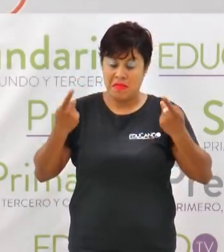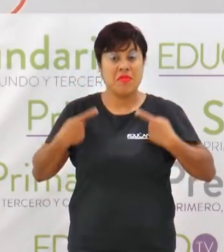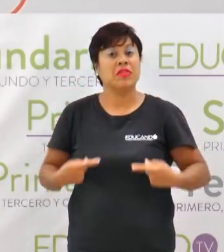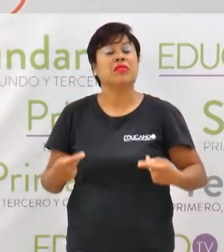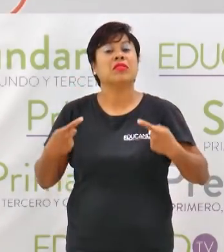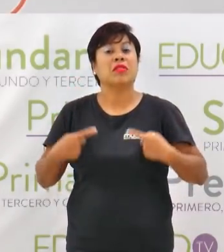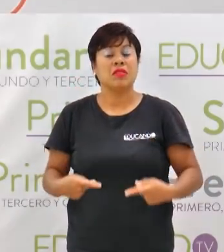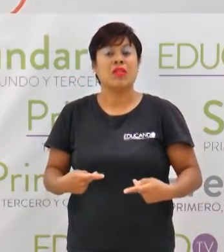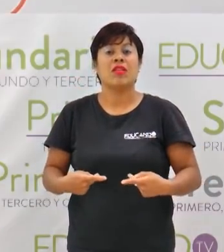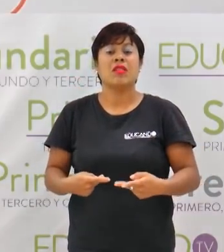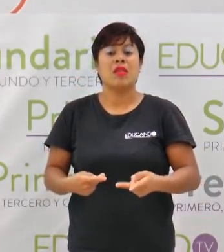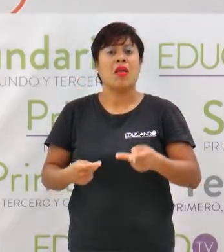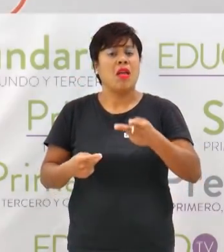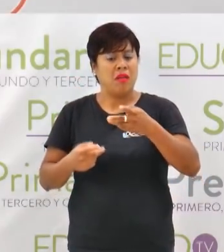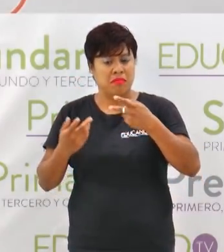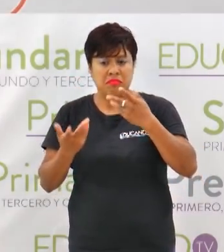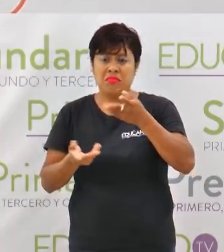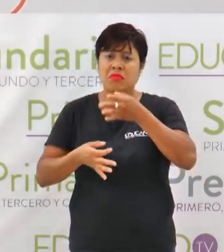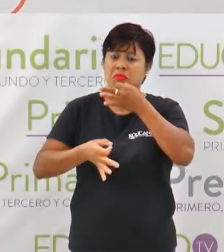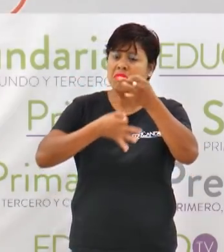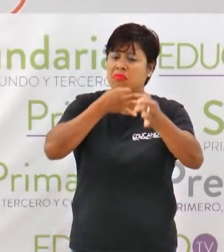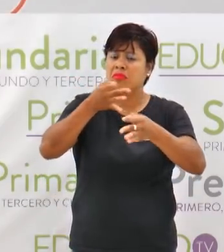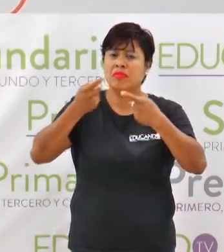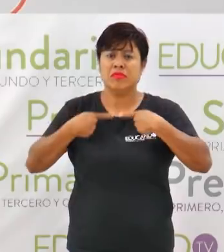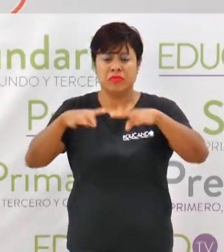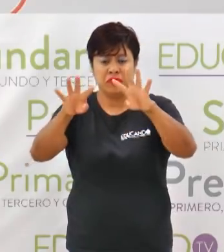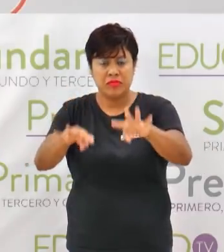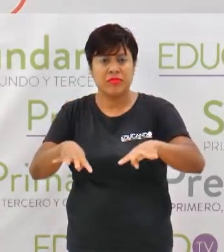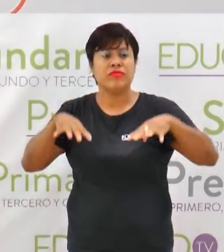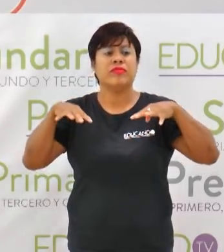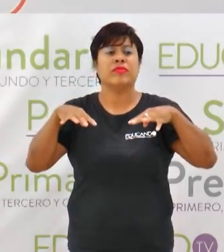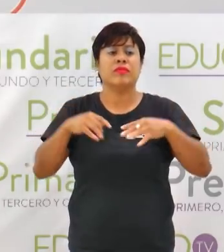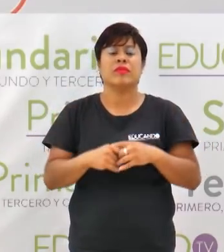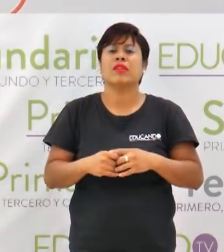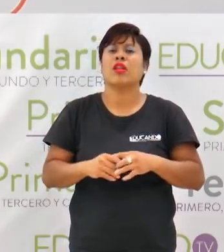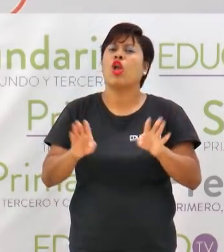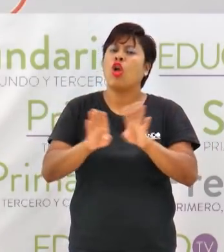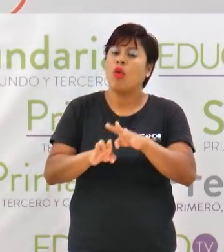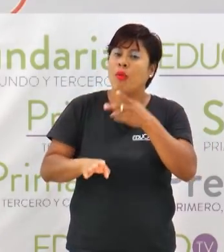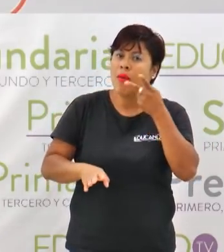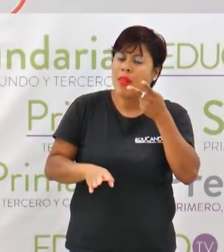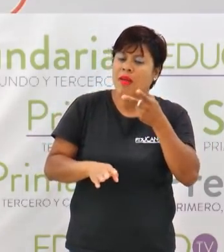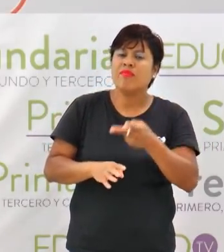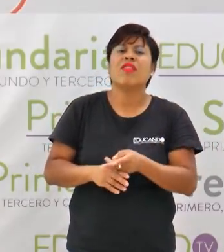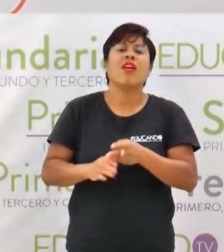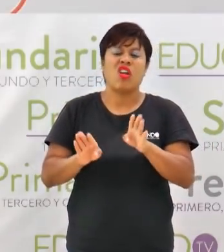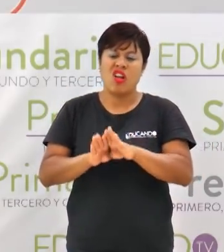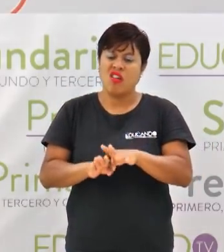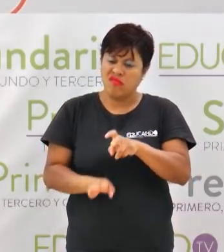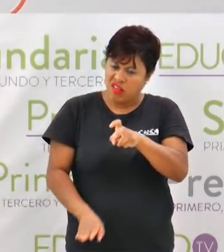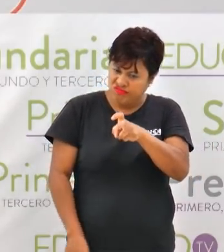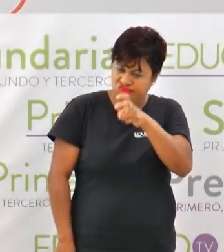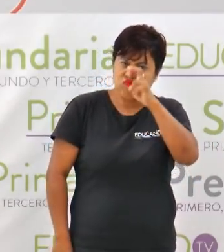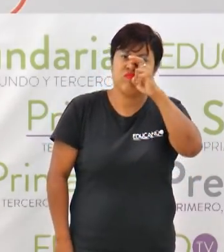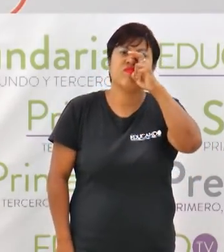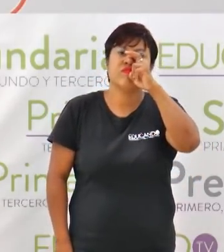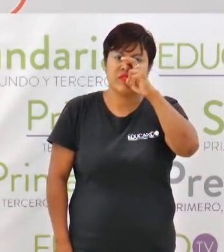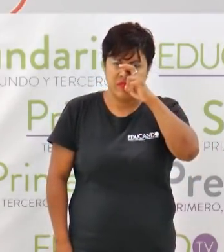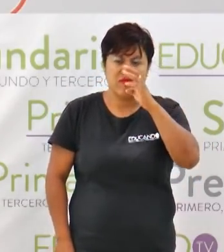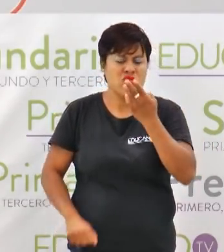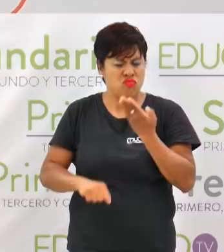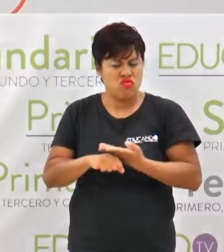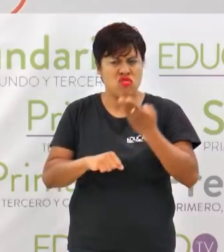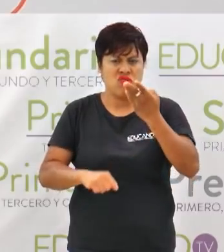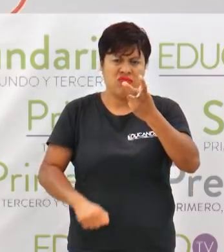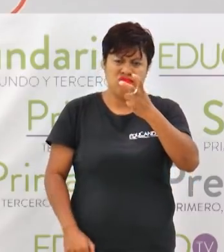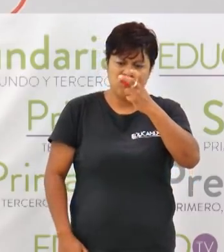el personaje habló a la audiencia. Pero ¿cómo habló a la audiencia? De gran carácter. Bien, de una